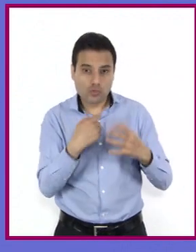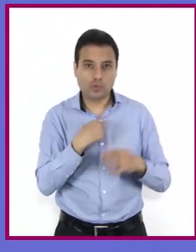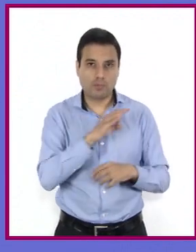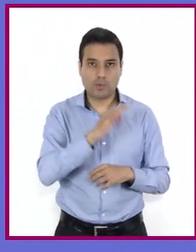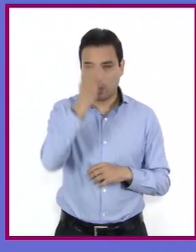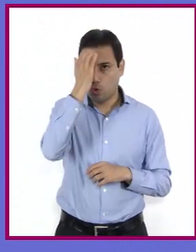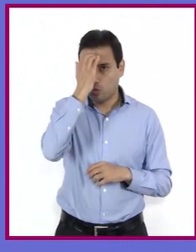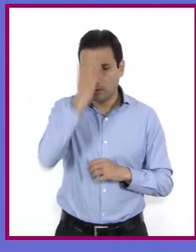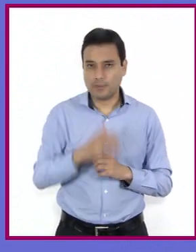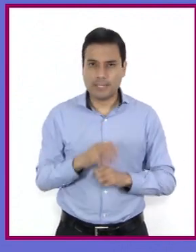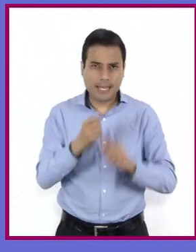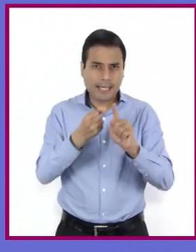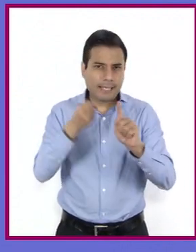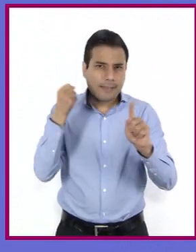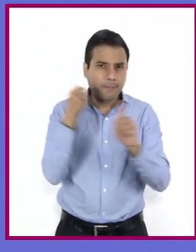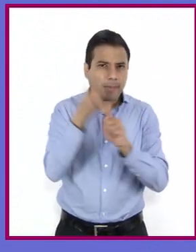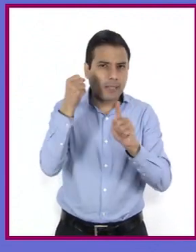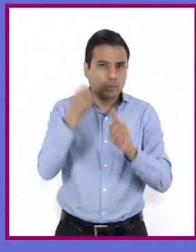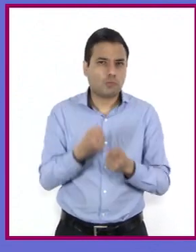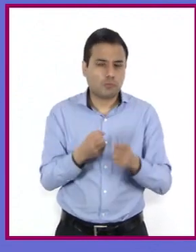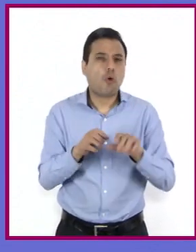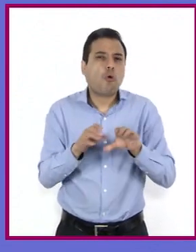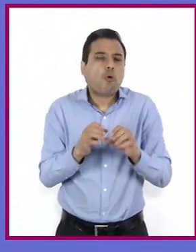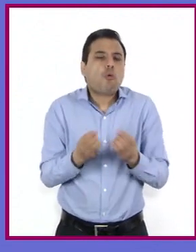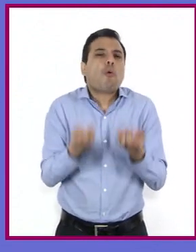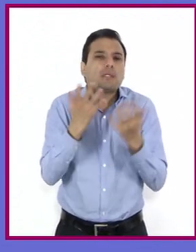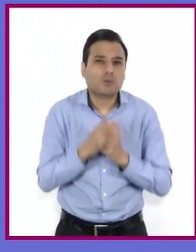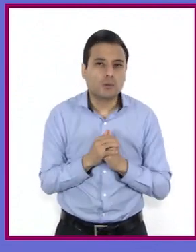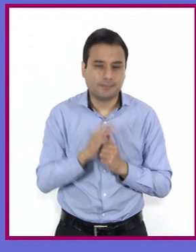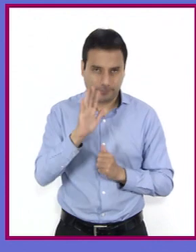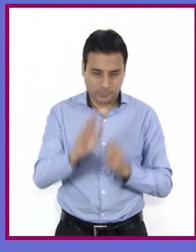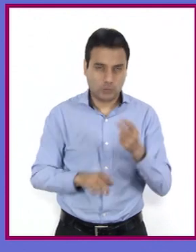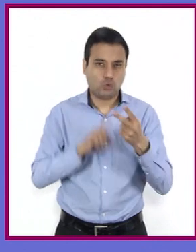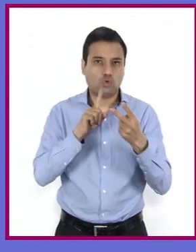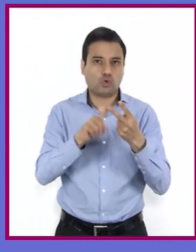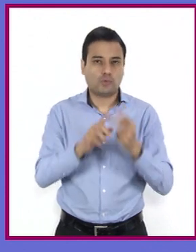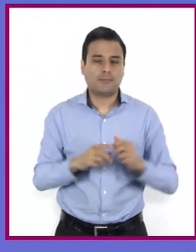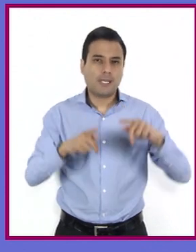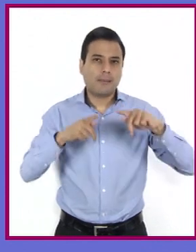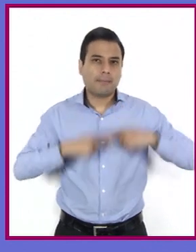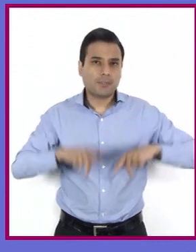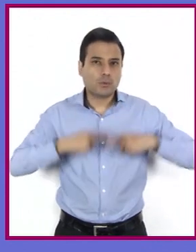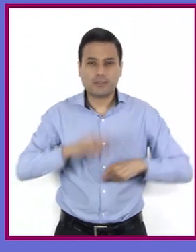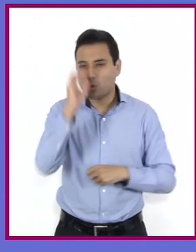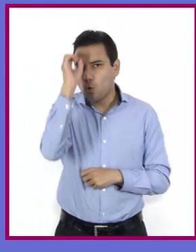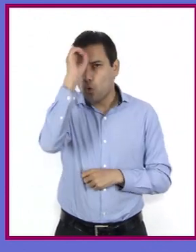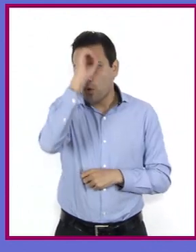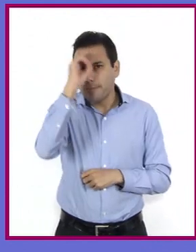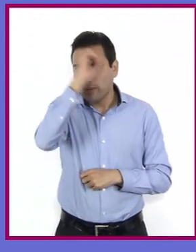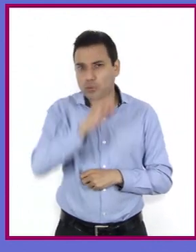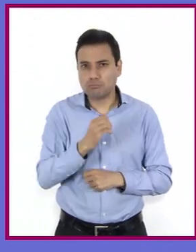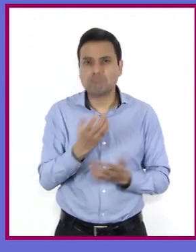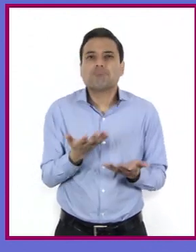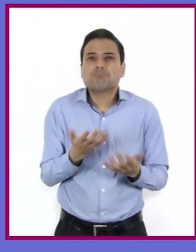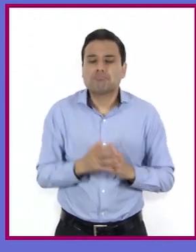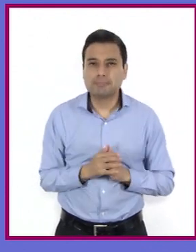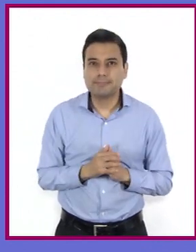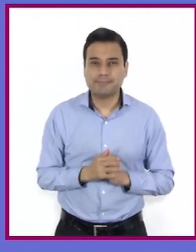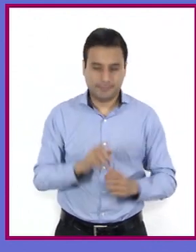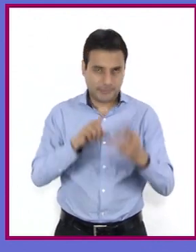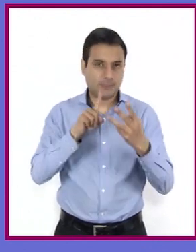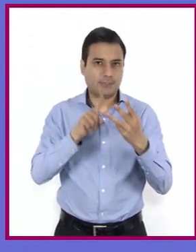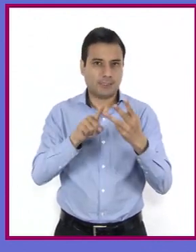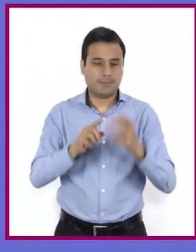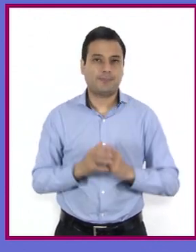El impacto del mensaje en nuestra campaña. 2. La opinión que se tiene sobre nuestro material de difusión.